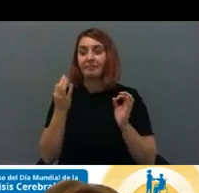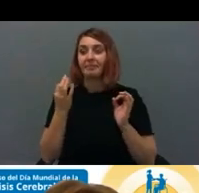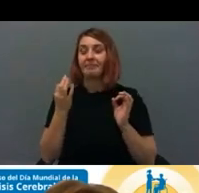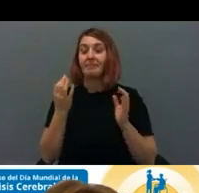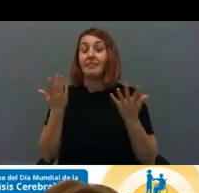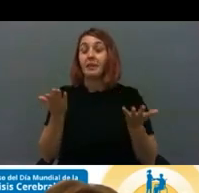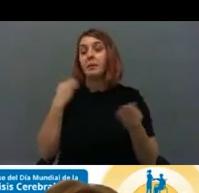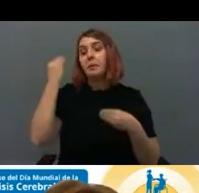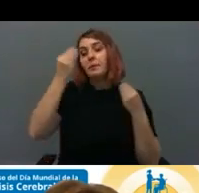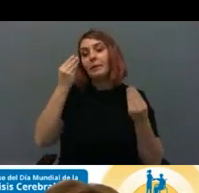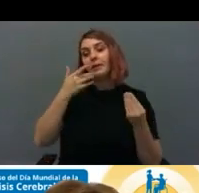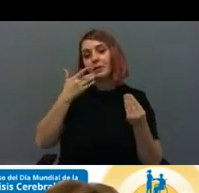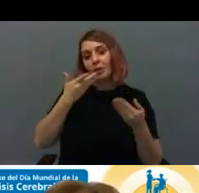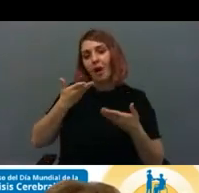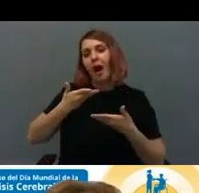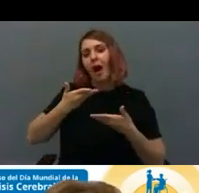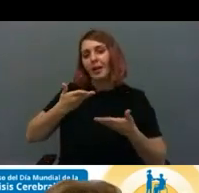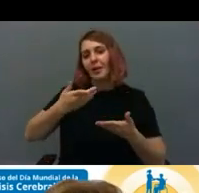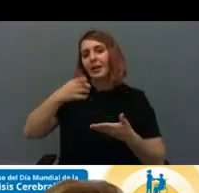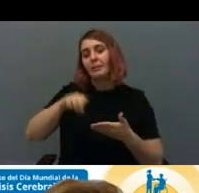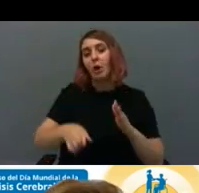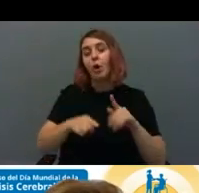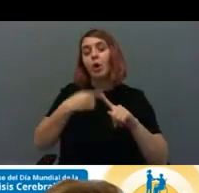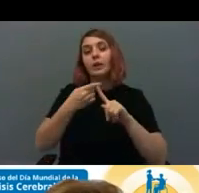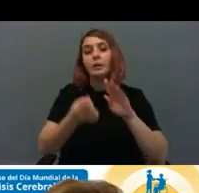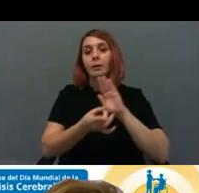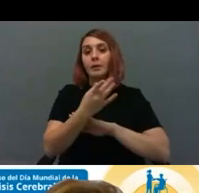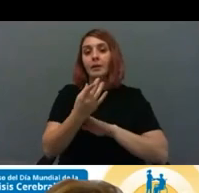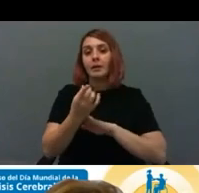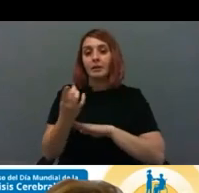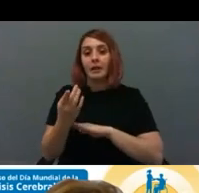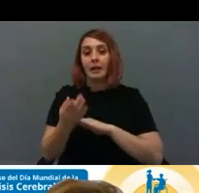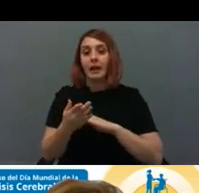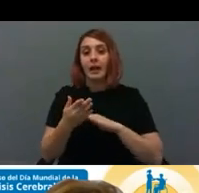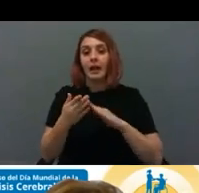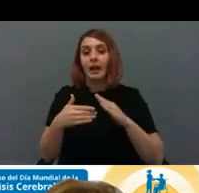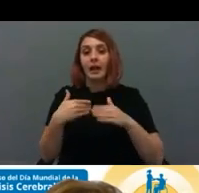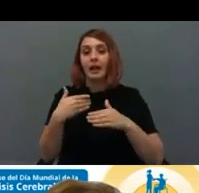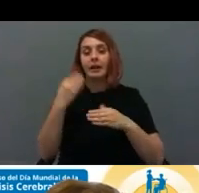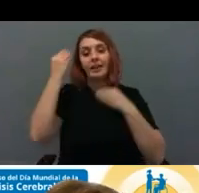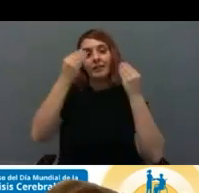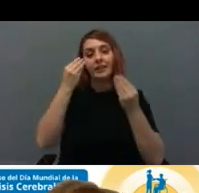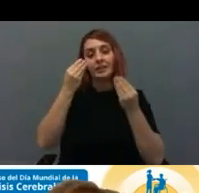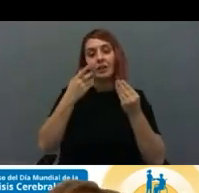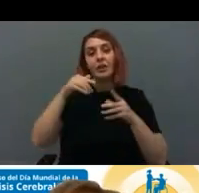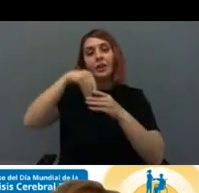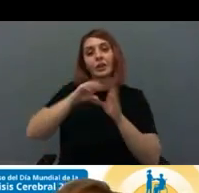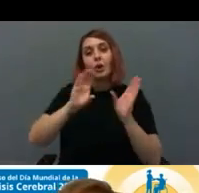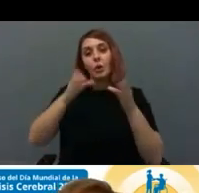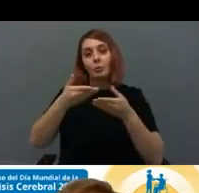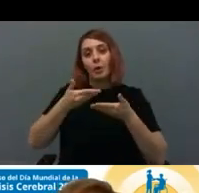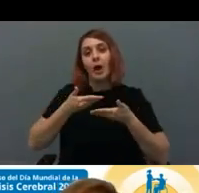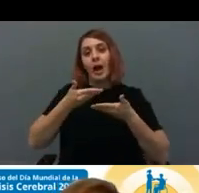entonces yo creo que eso ayuda precisamente a generar procesos de reflexividad dentro de los grupos de ayuda mutua. Y